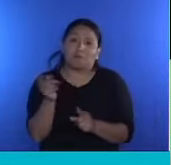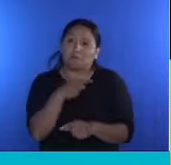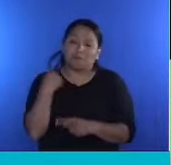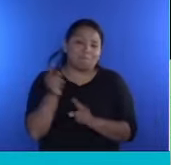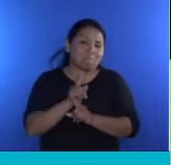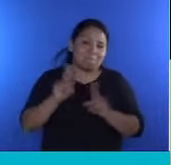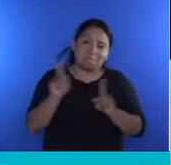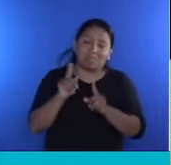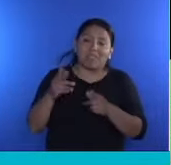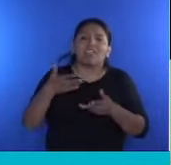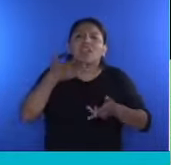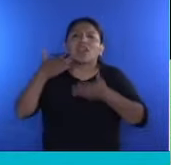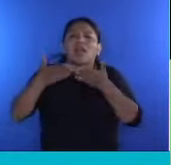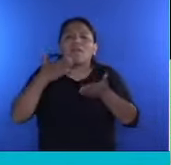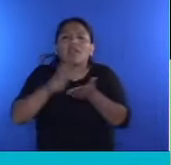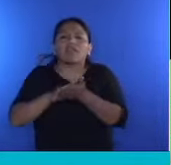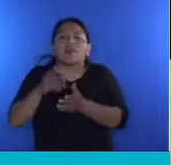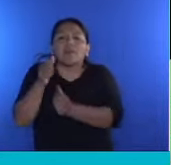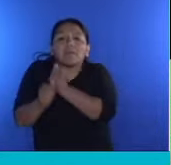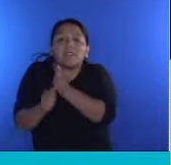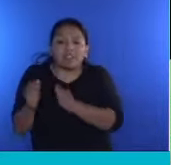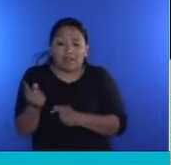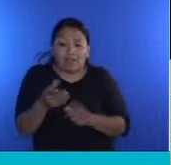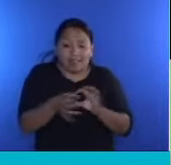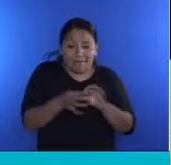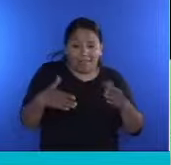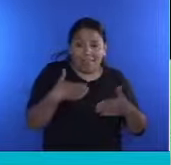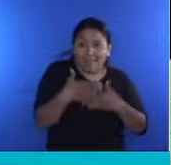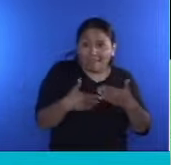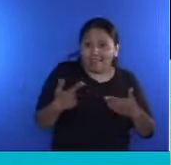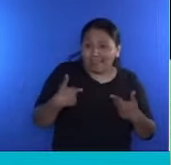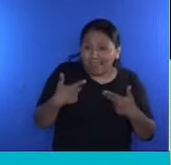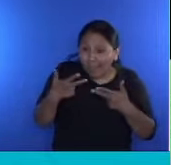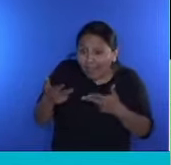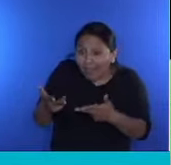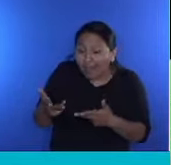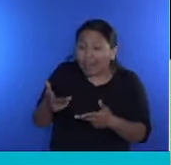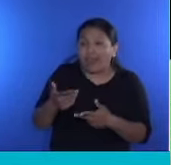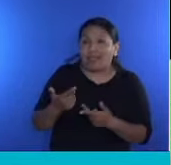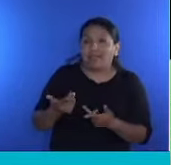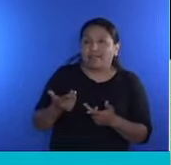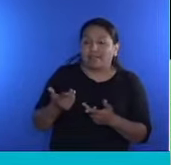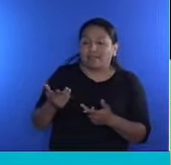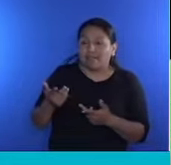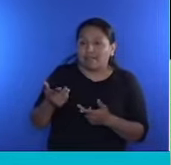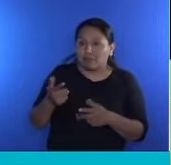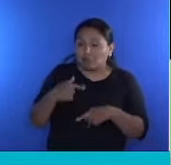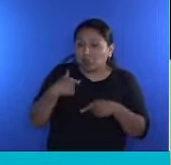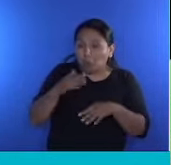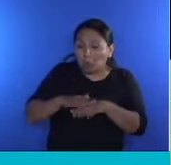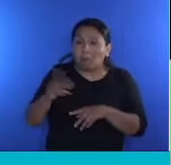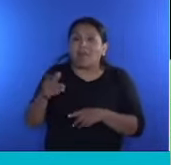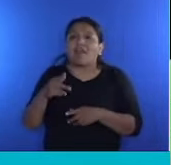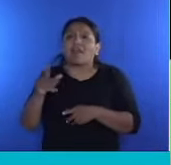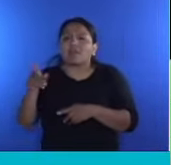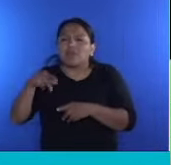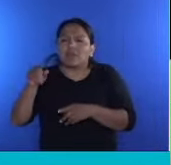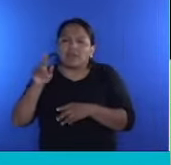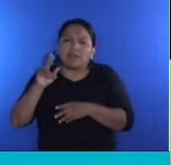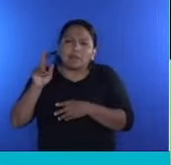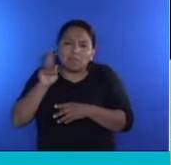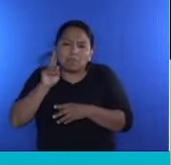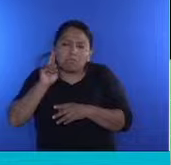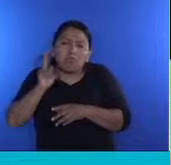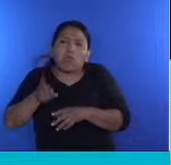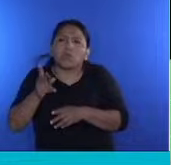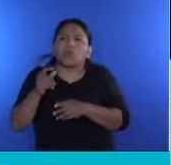de empresas? No es la Libertad Avanza la que no permitió que los trabajadores vayan a sus puestos de trabajo por